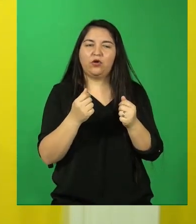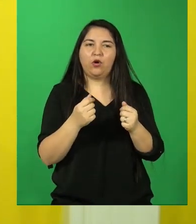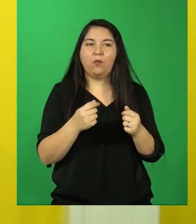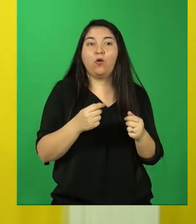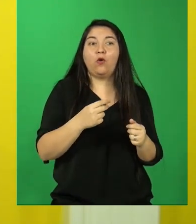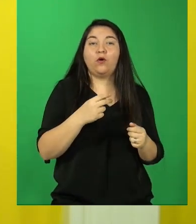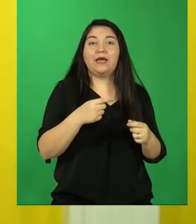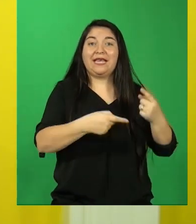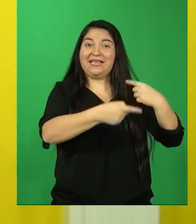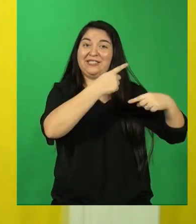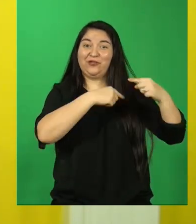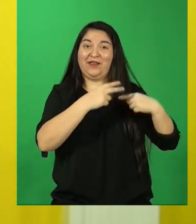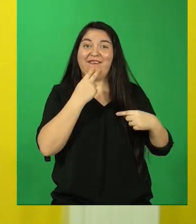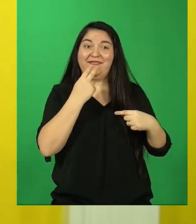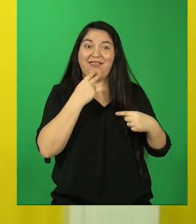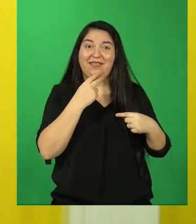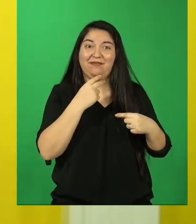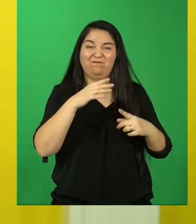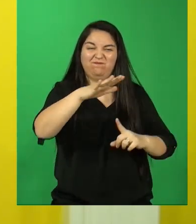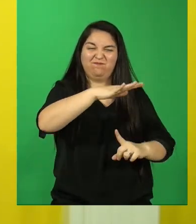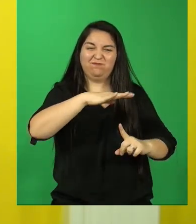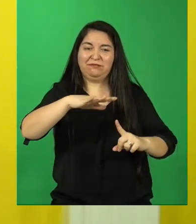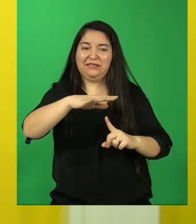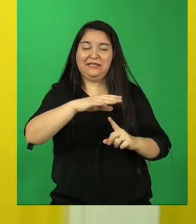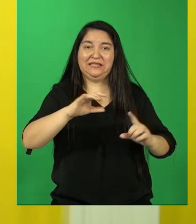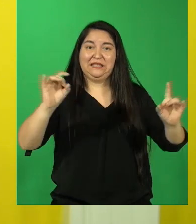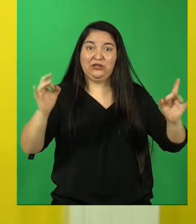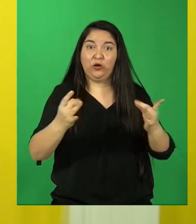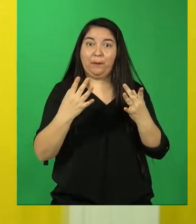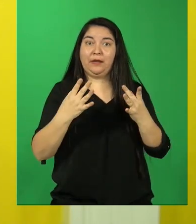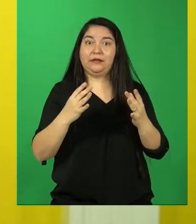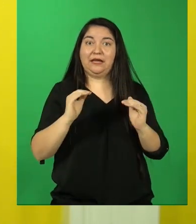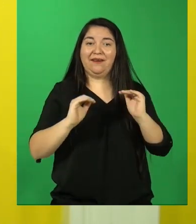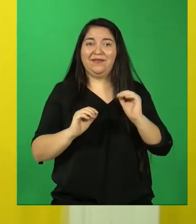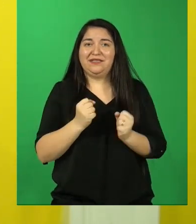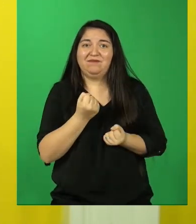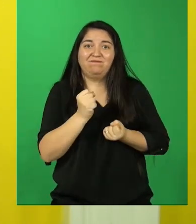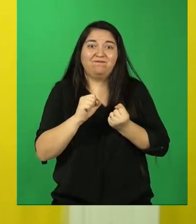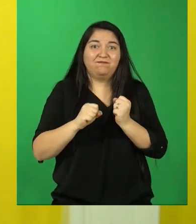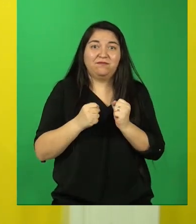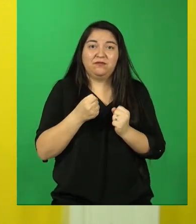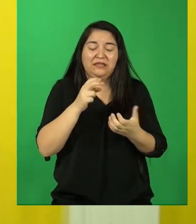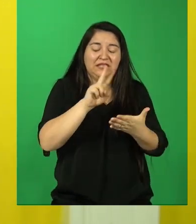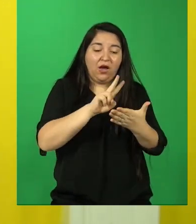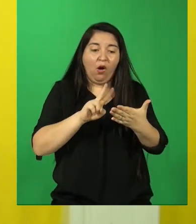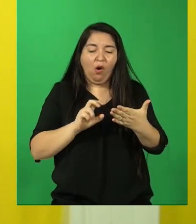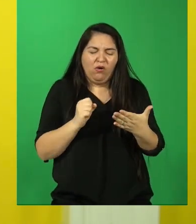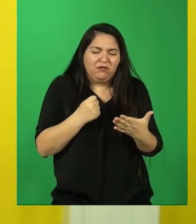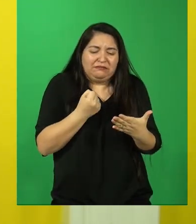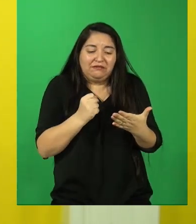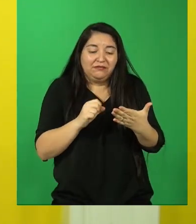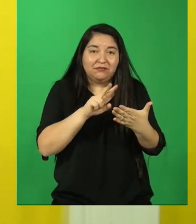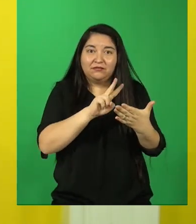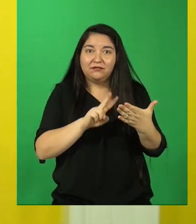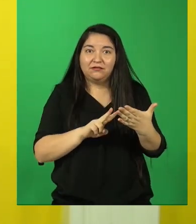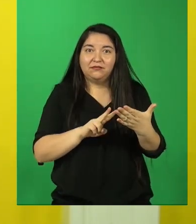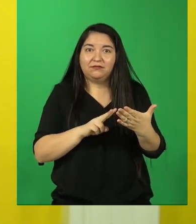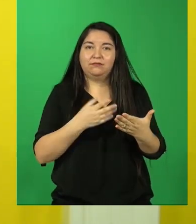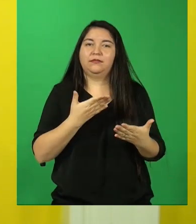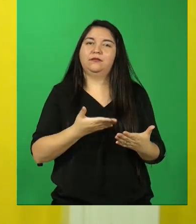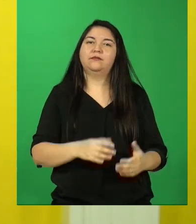cuento. ¿Qué va a pasar? Ese acontecimiento que a veces nos pone nerviosos cuando estamos leyendo.